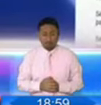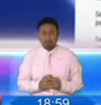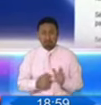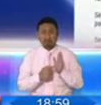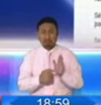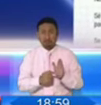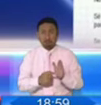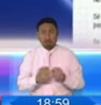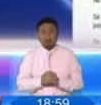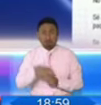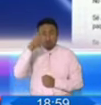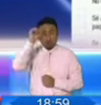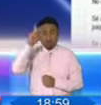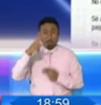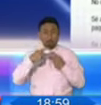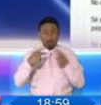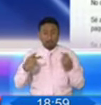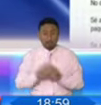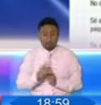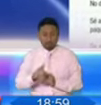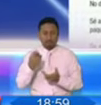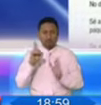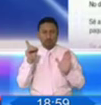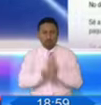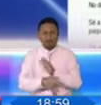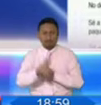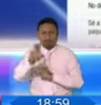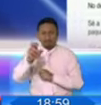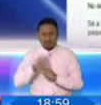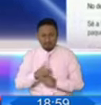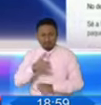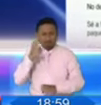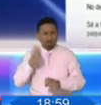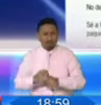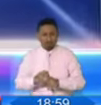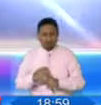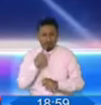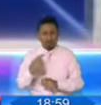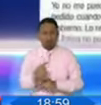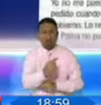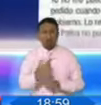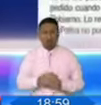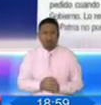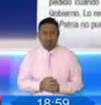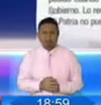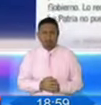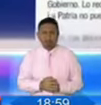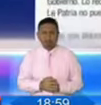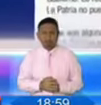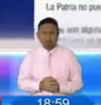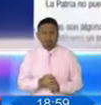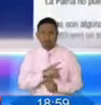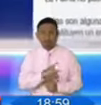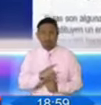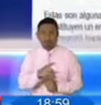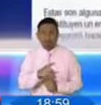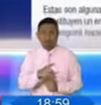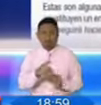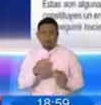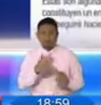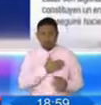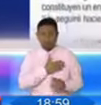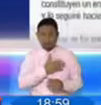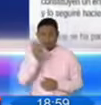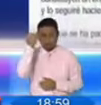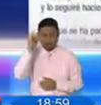dirigió a la opinión pública, denunciando hechos concretos que, según dice, contrarían totalmente nuestros principios y